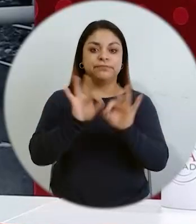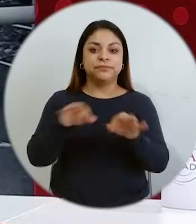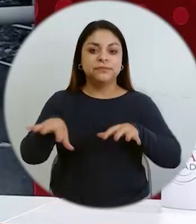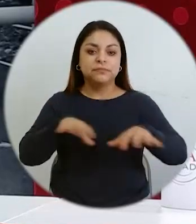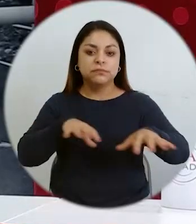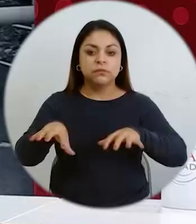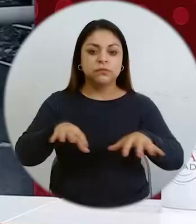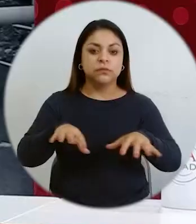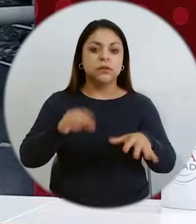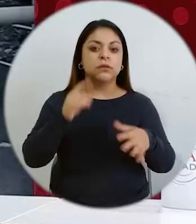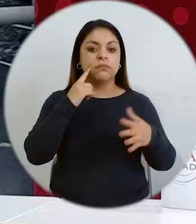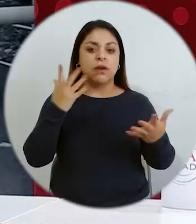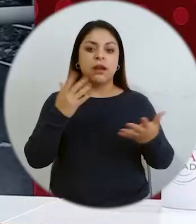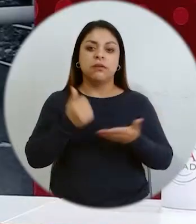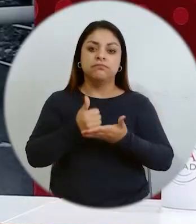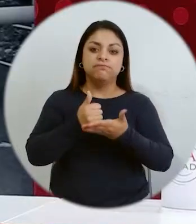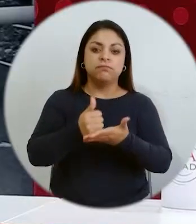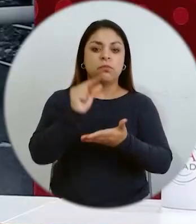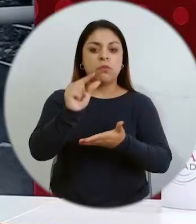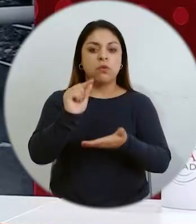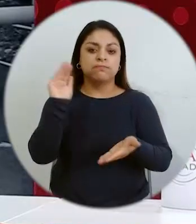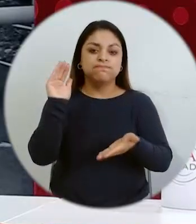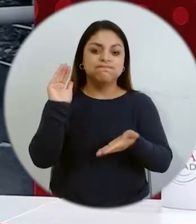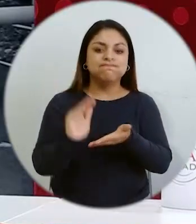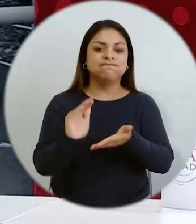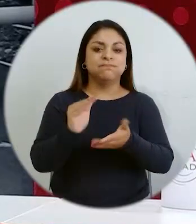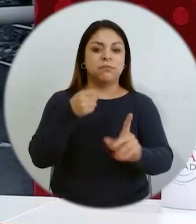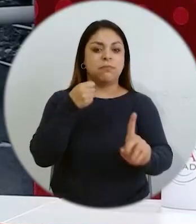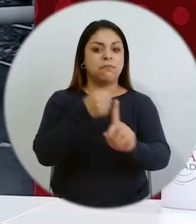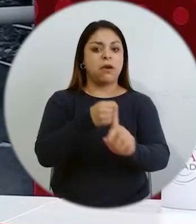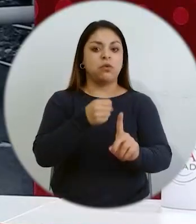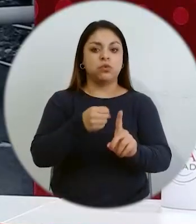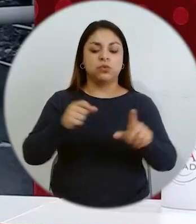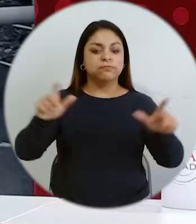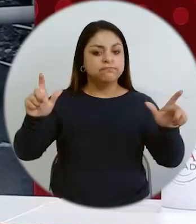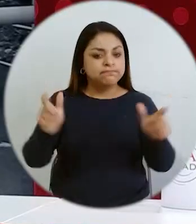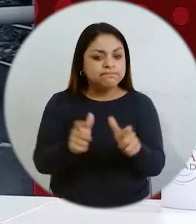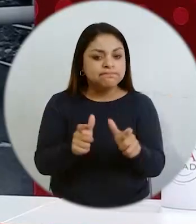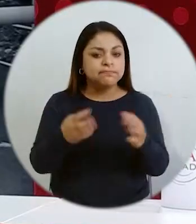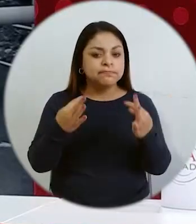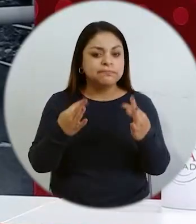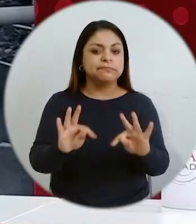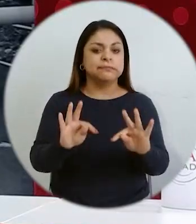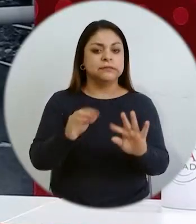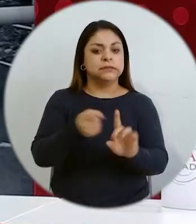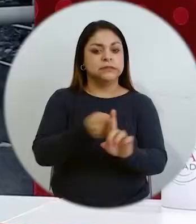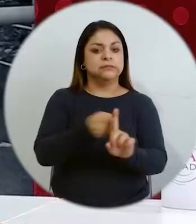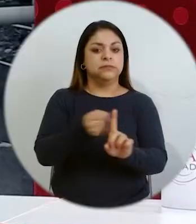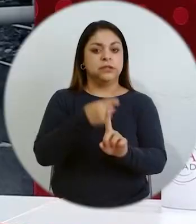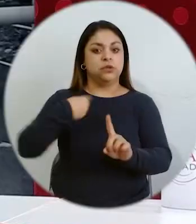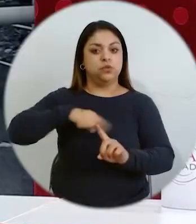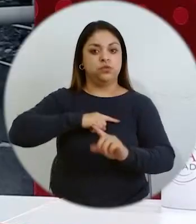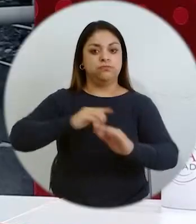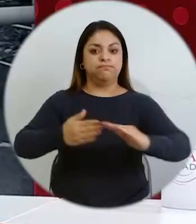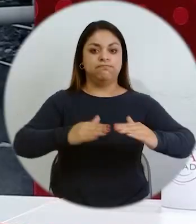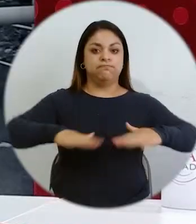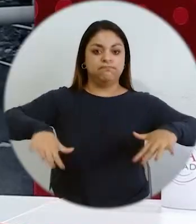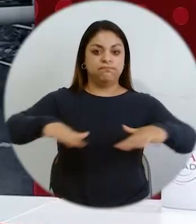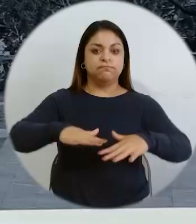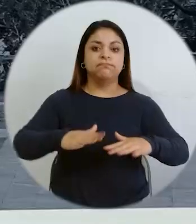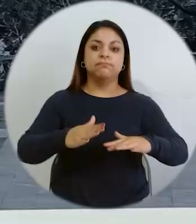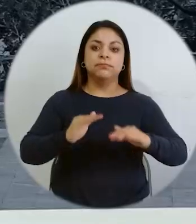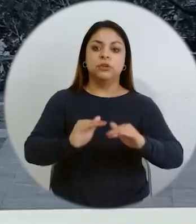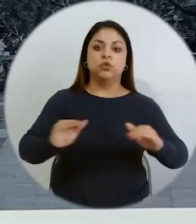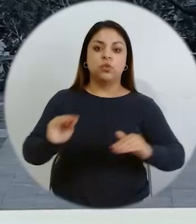este impacto en este sector tan importante de nuestra población. Para hablar sobre este tema nos acompañan en esta oportunidad